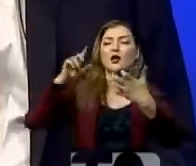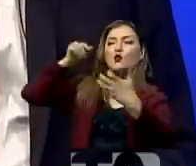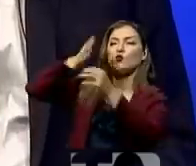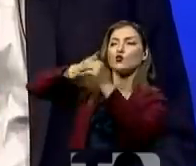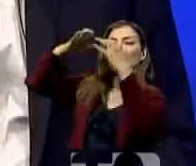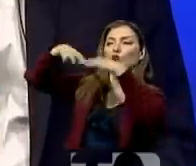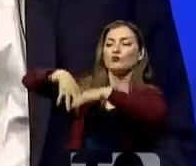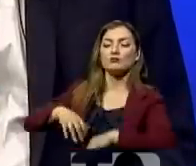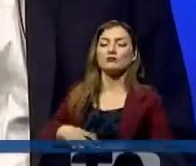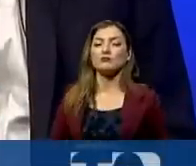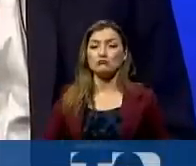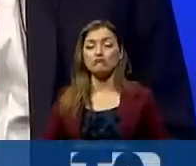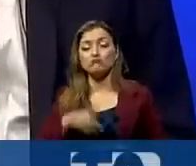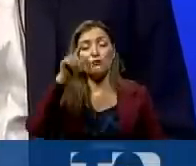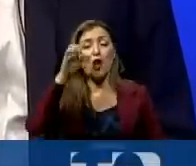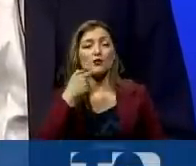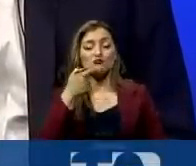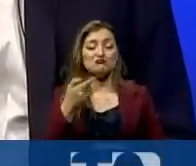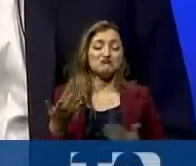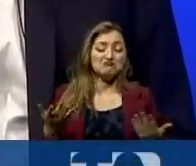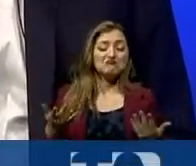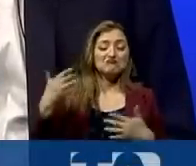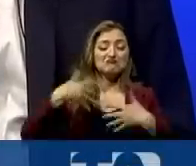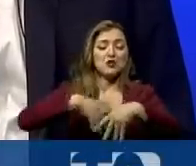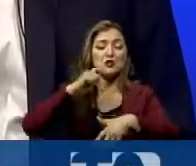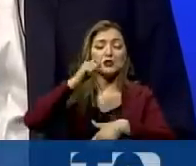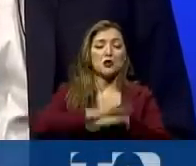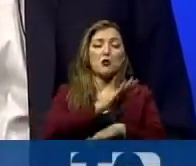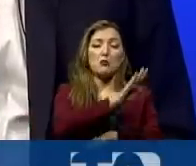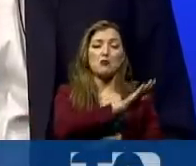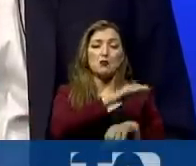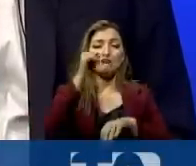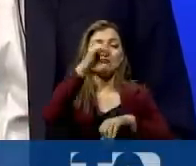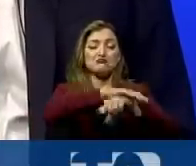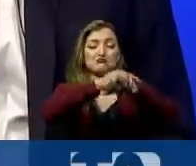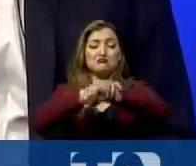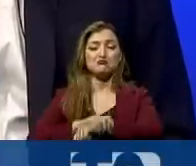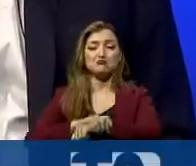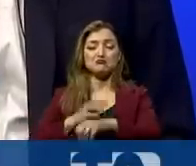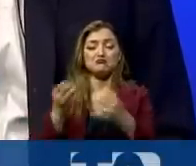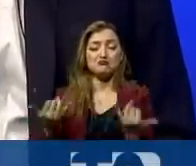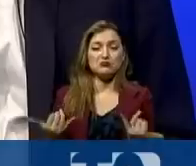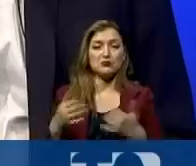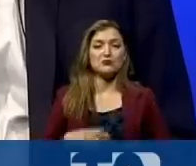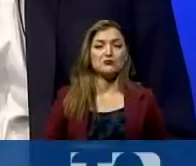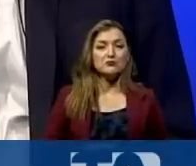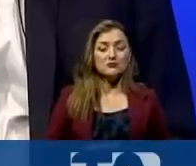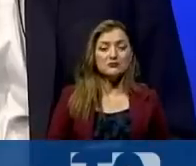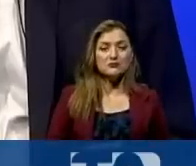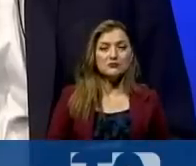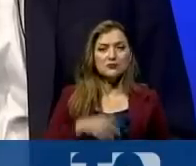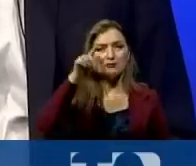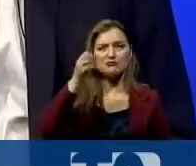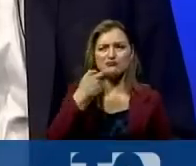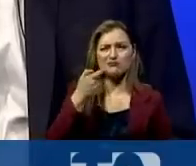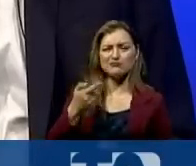realizados el día de ayer hoy se encuentra detenido ahora por esta decisión del presidente decir nadie está por encima de la ley del gobierno nacional